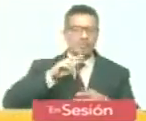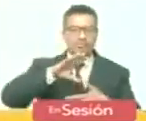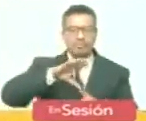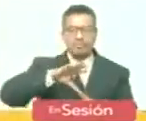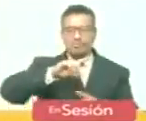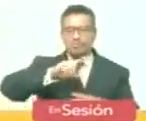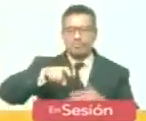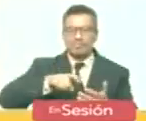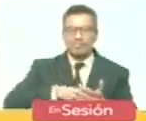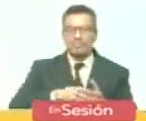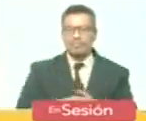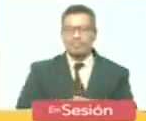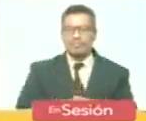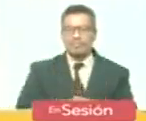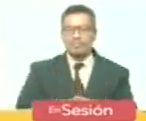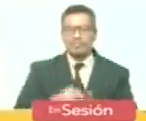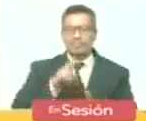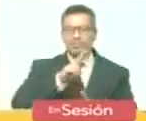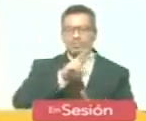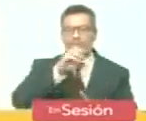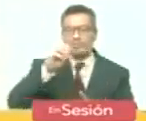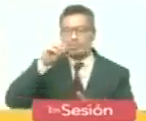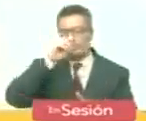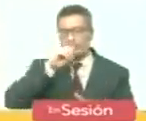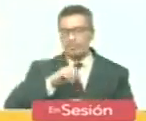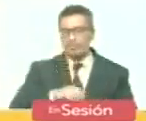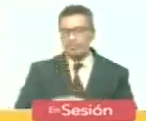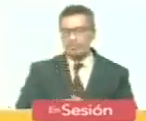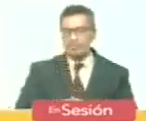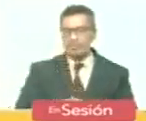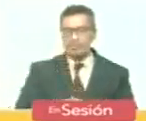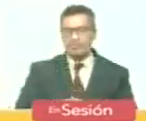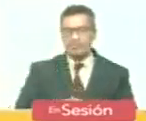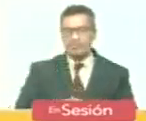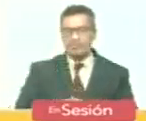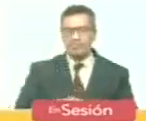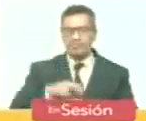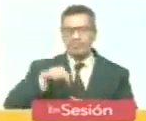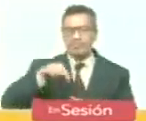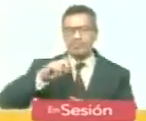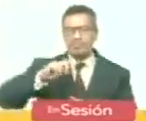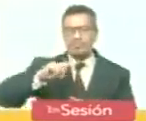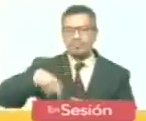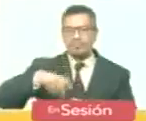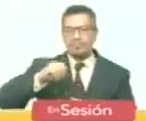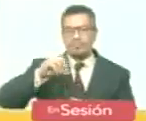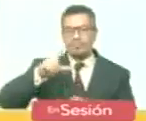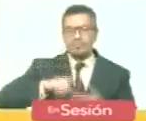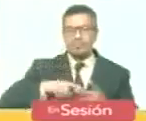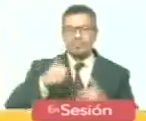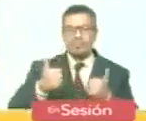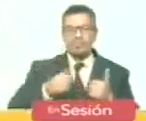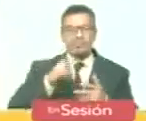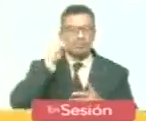Latina. 200 años, ¿dónde está Napoleón y dónde está Bolívar?